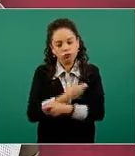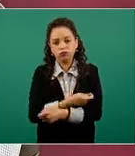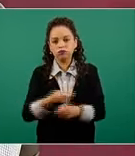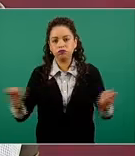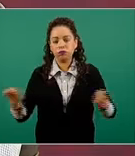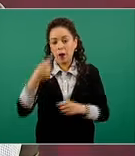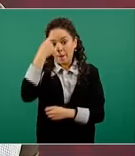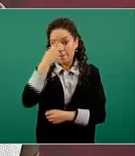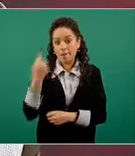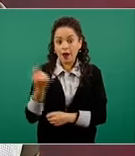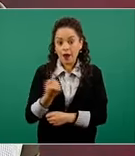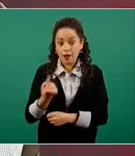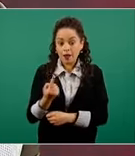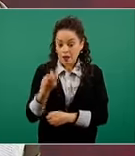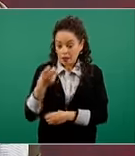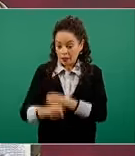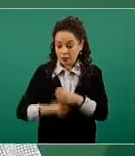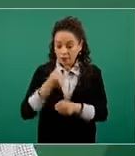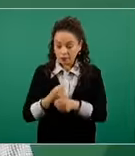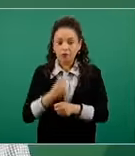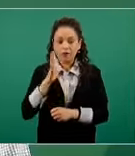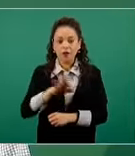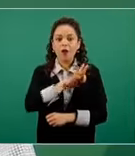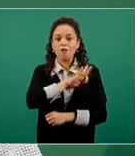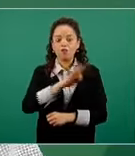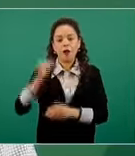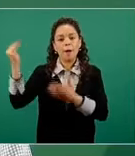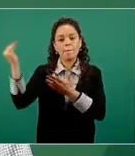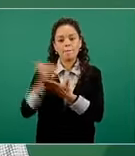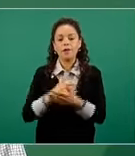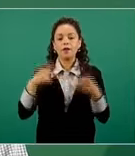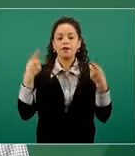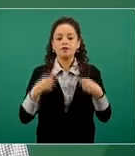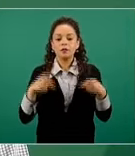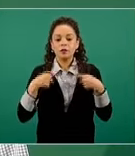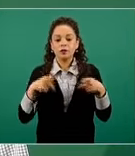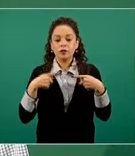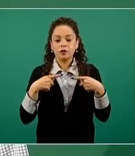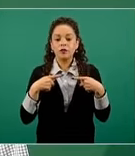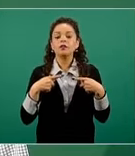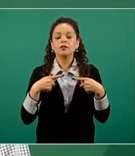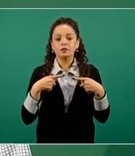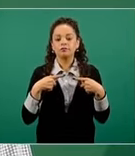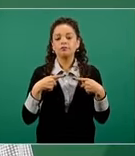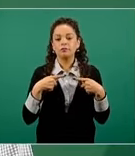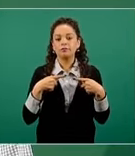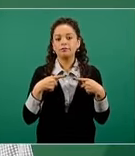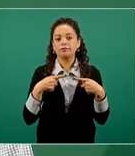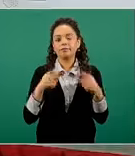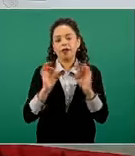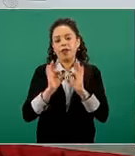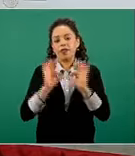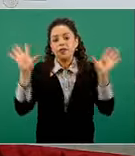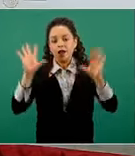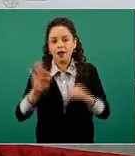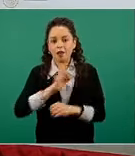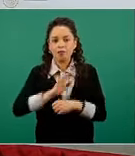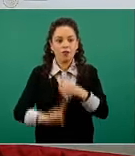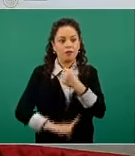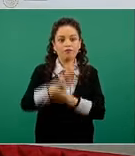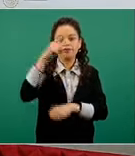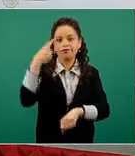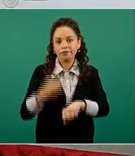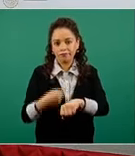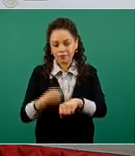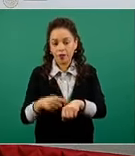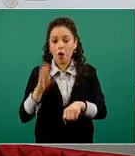año podamos llegar a tener la menor cantidad o menos personas susceptibles que ya las que se vacunaron o que ya las que